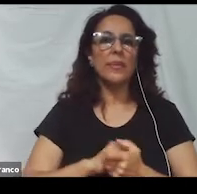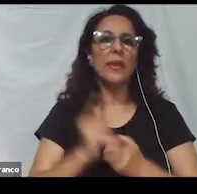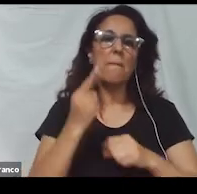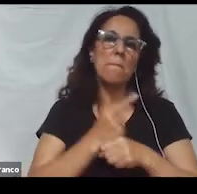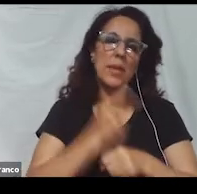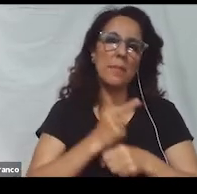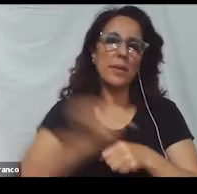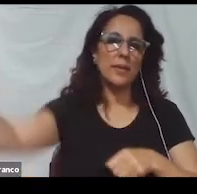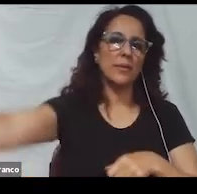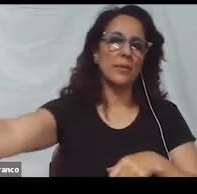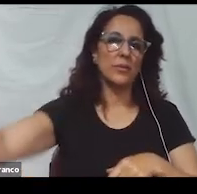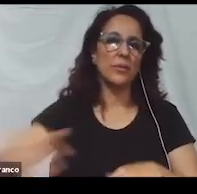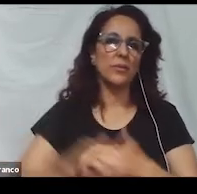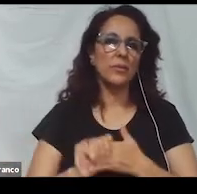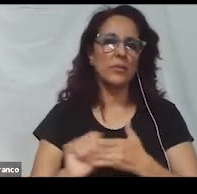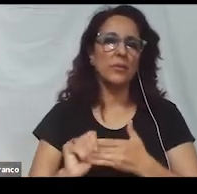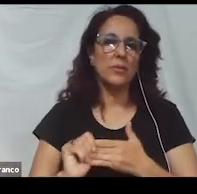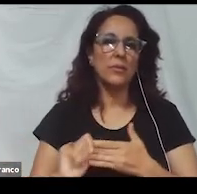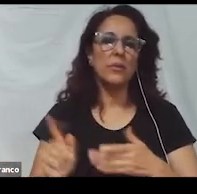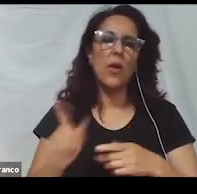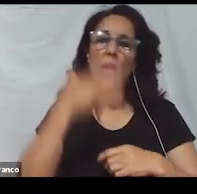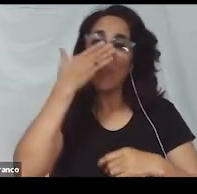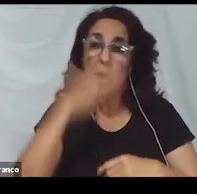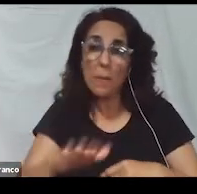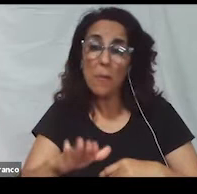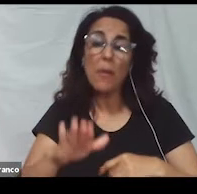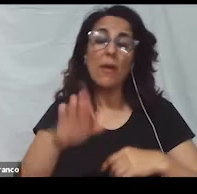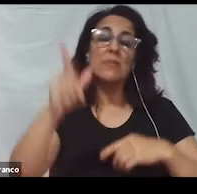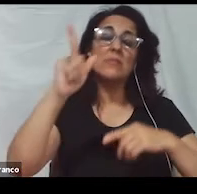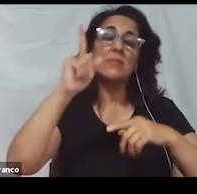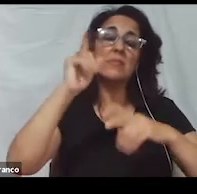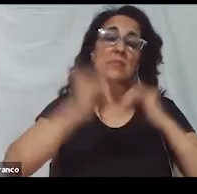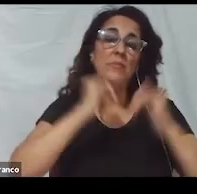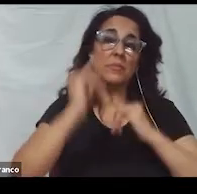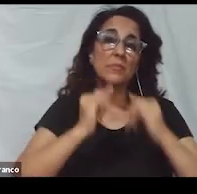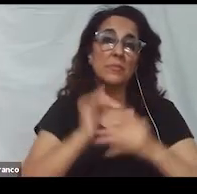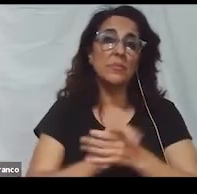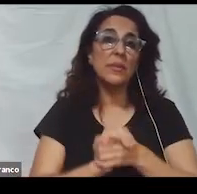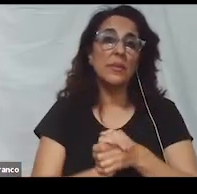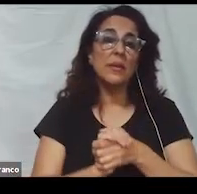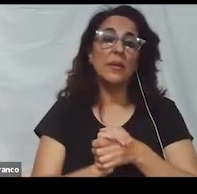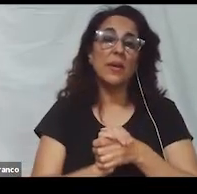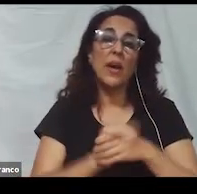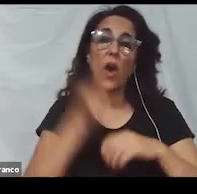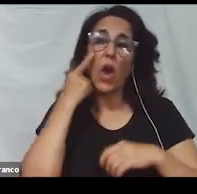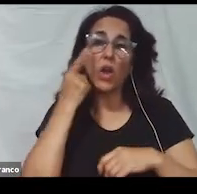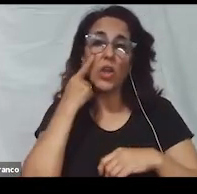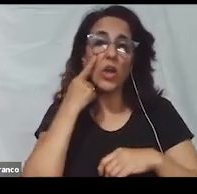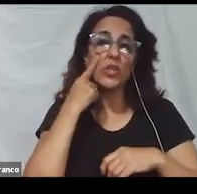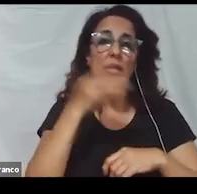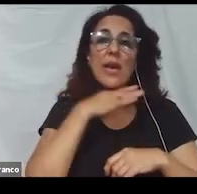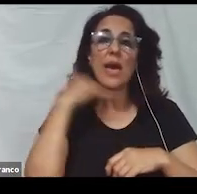al inicio, la primera. Bien. Luego, mucha gente conoce solamente